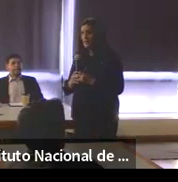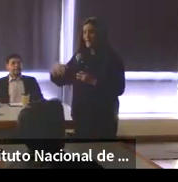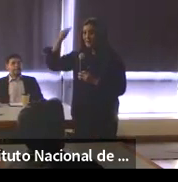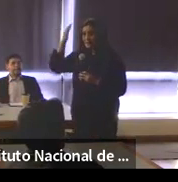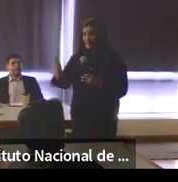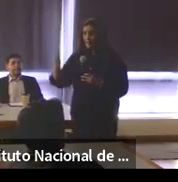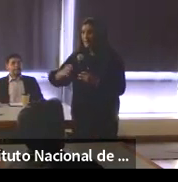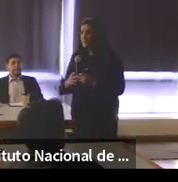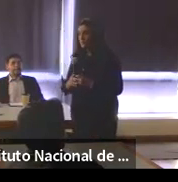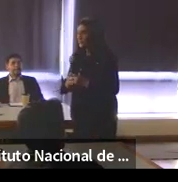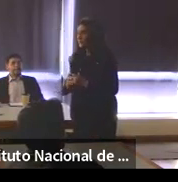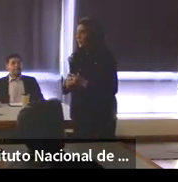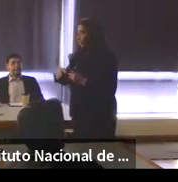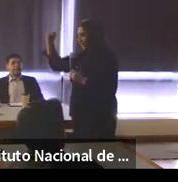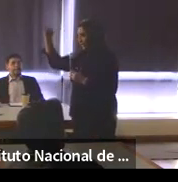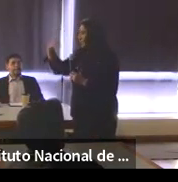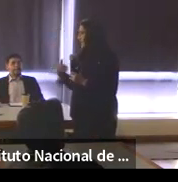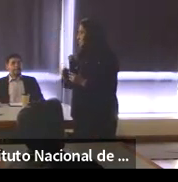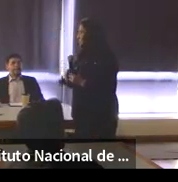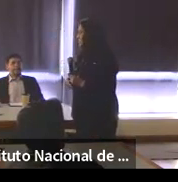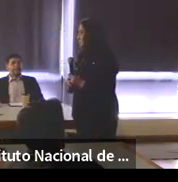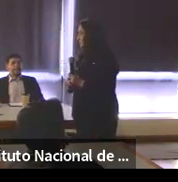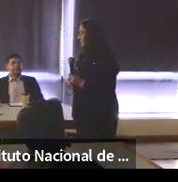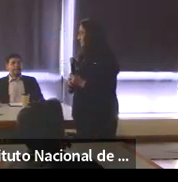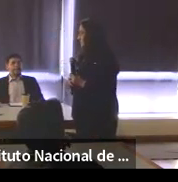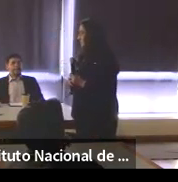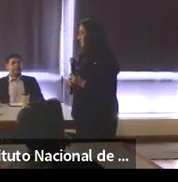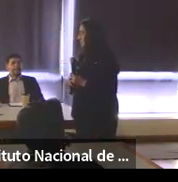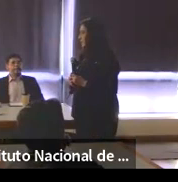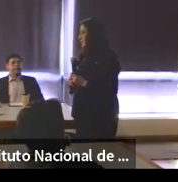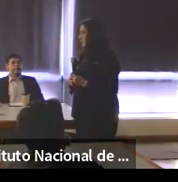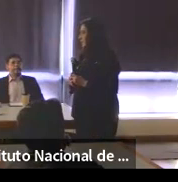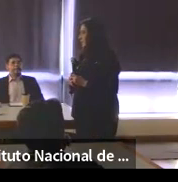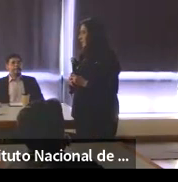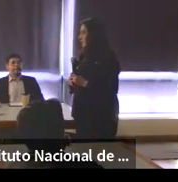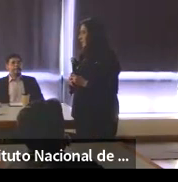el reglamento porque conviene a sus intereses